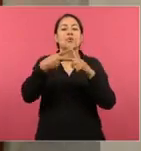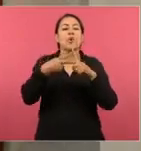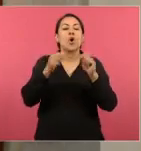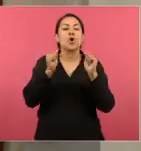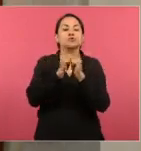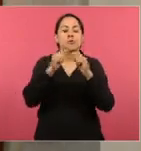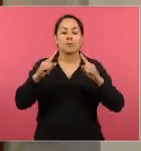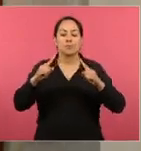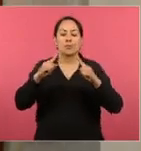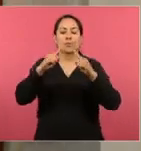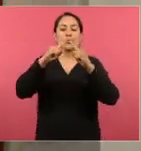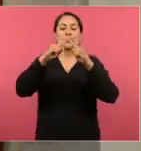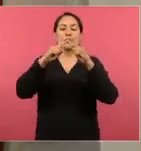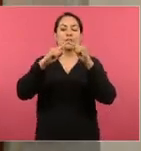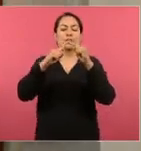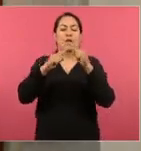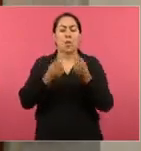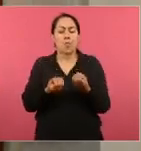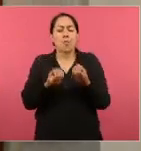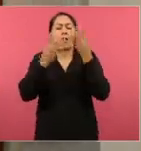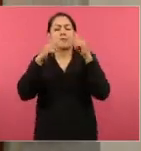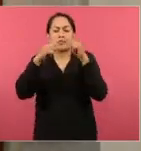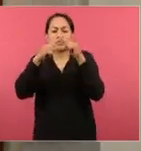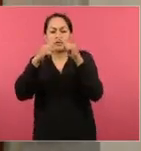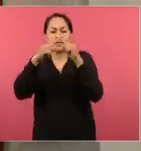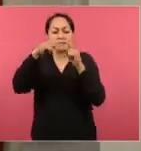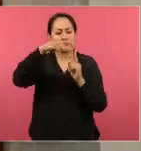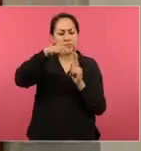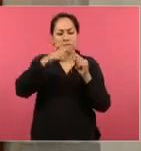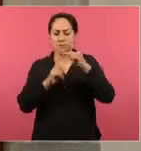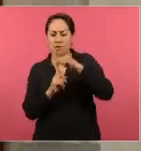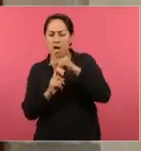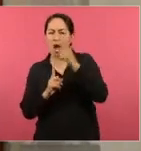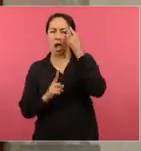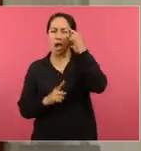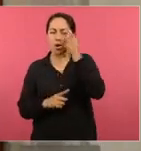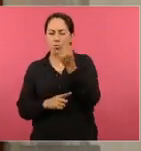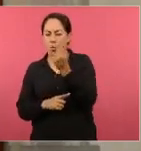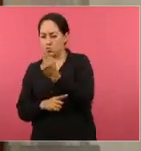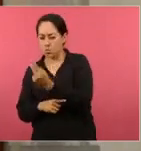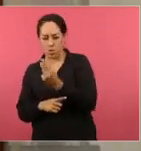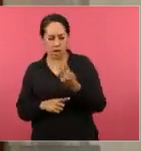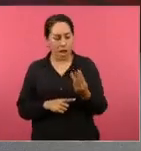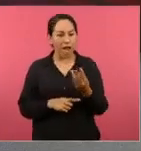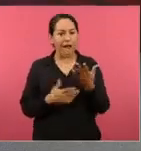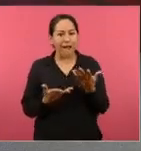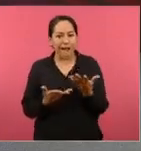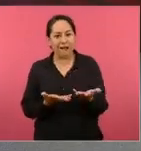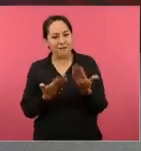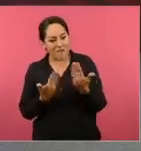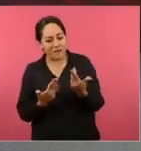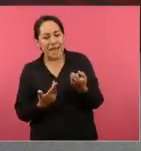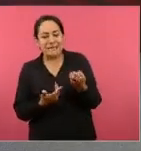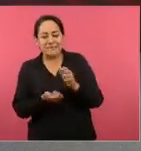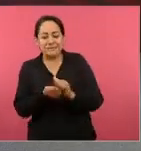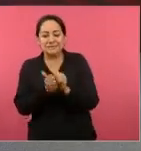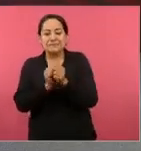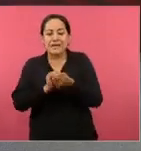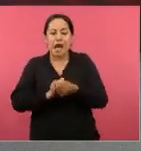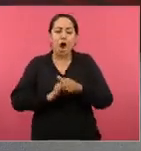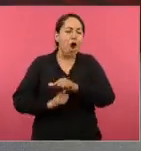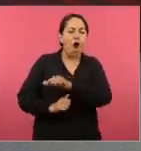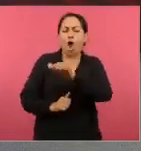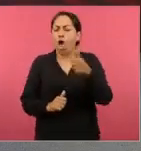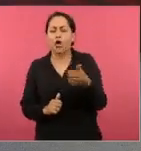tiene ¿cuántos picos? Y si ya sabe contar, 3 picos. Ah, bueno, ahora, oye, ¿y otras figuras